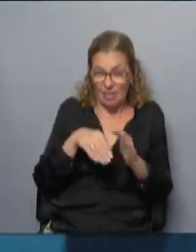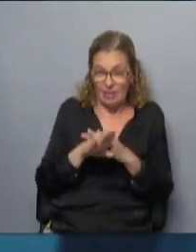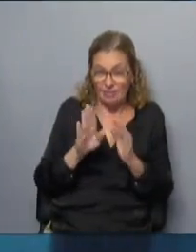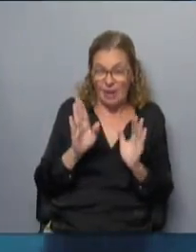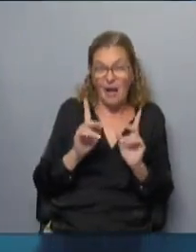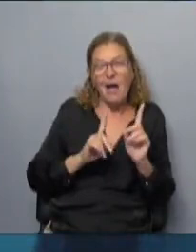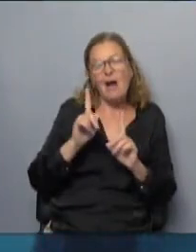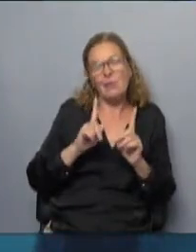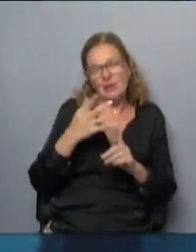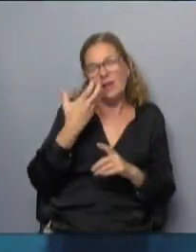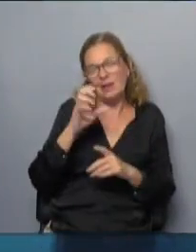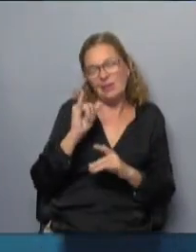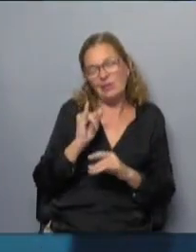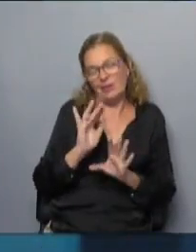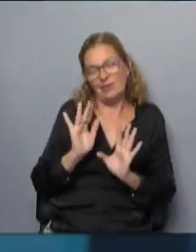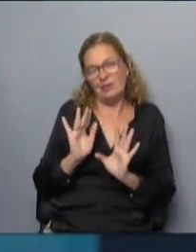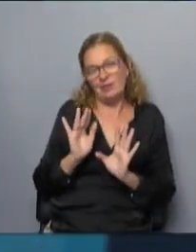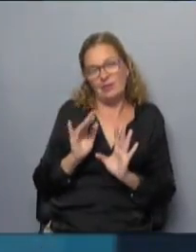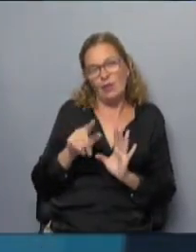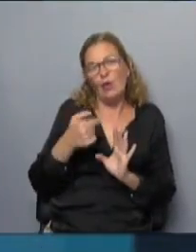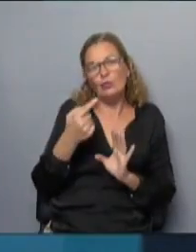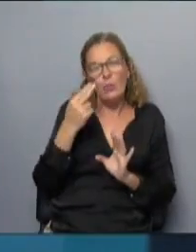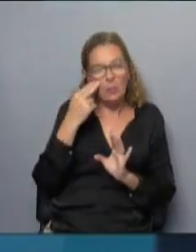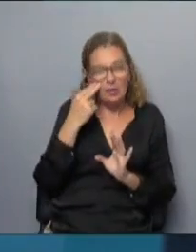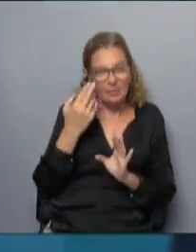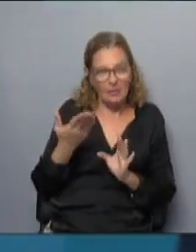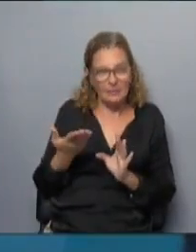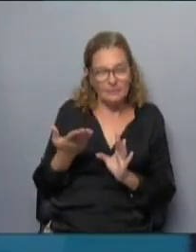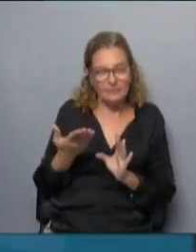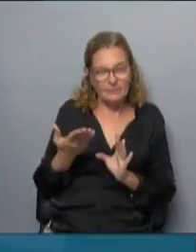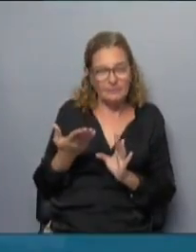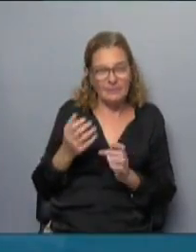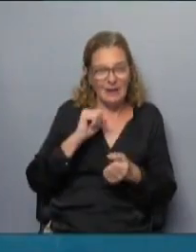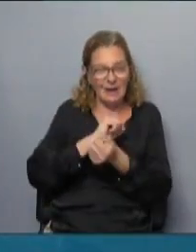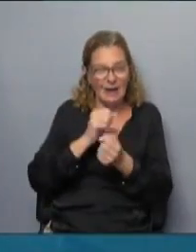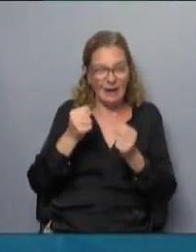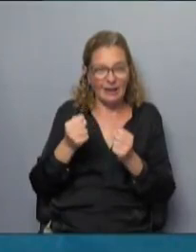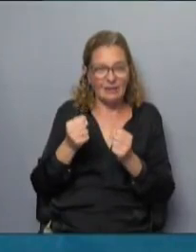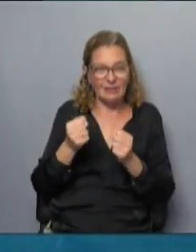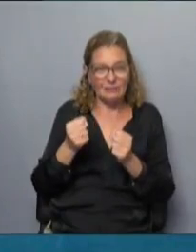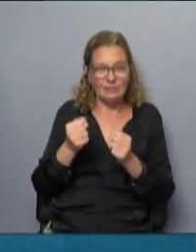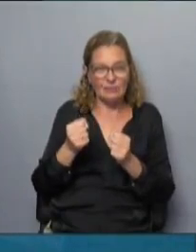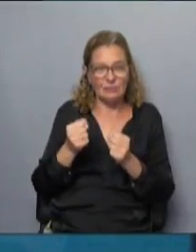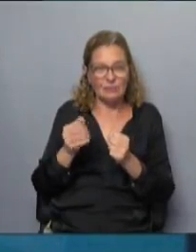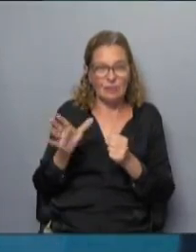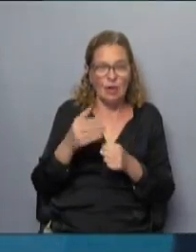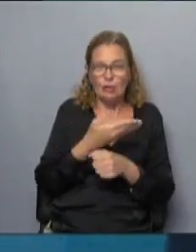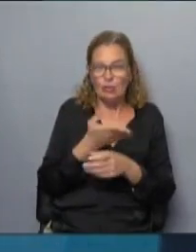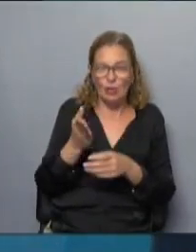y a veces funcionar ya que vale la otra lío que tenemos las calles todo es como sí